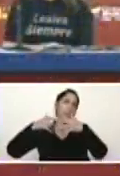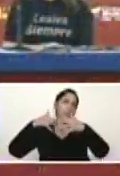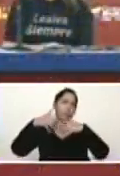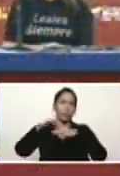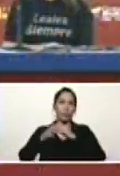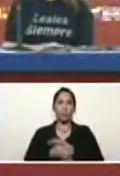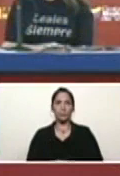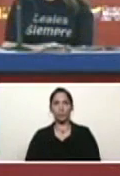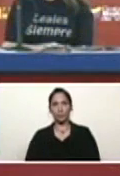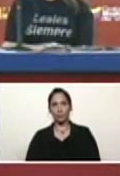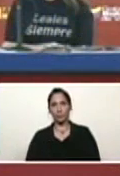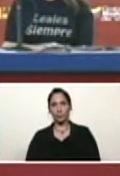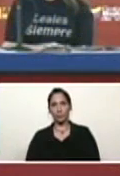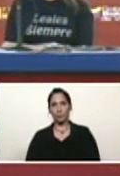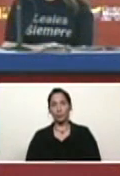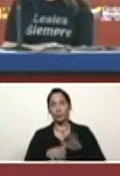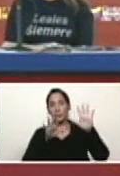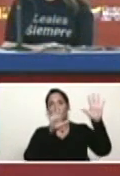Tenemos